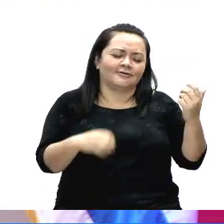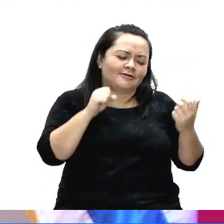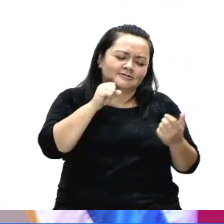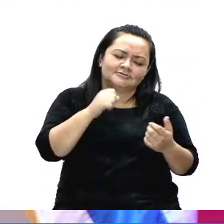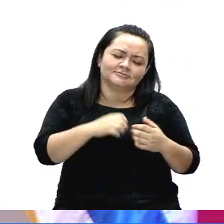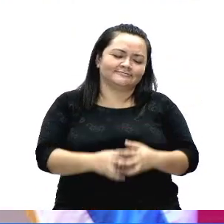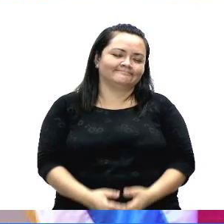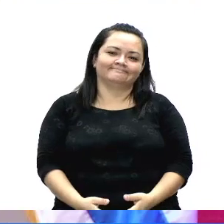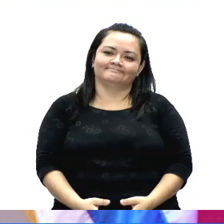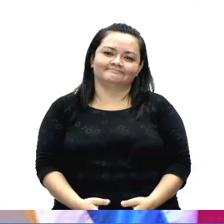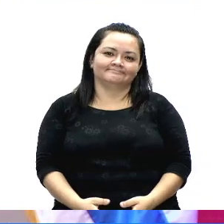pagado